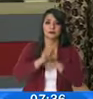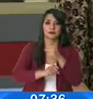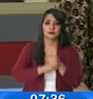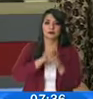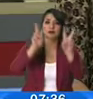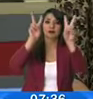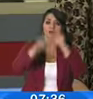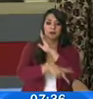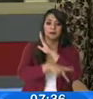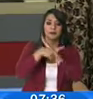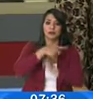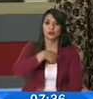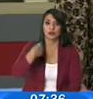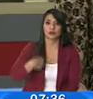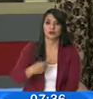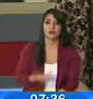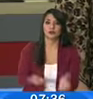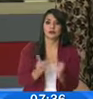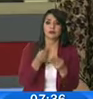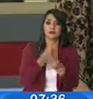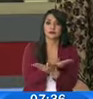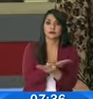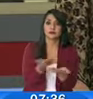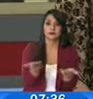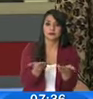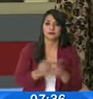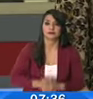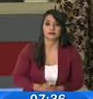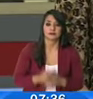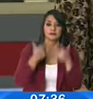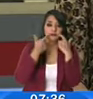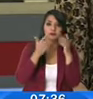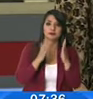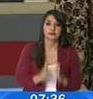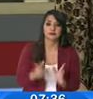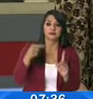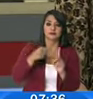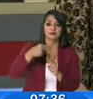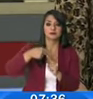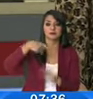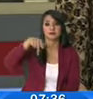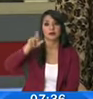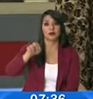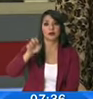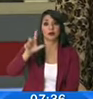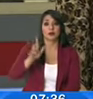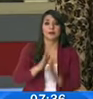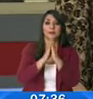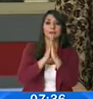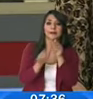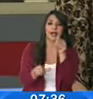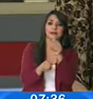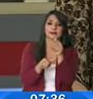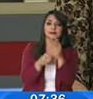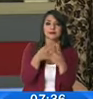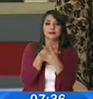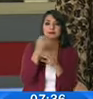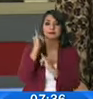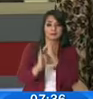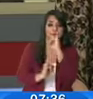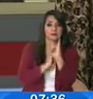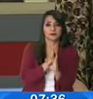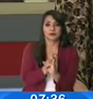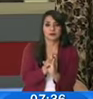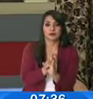caso Petrochina nuevamente sale a la luz pública, ya que el fiscal encargado Paul Pérez habría solicitado asistencia penal